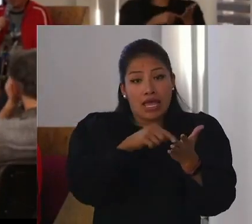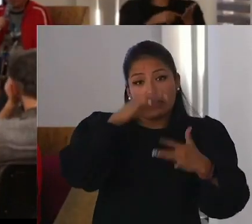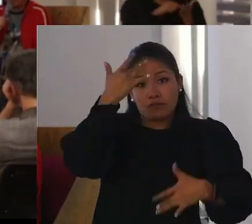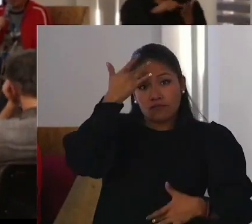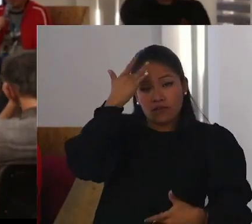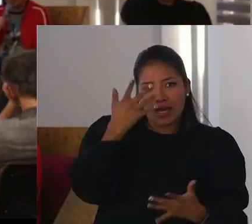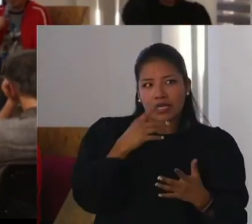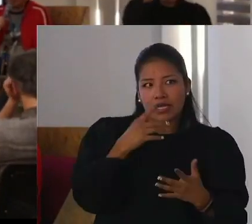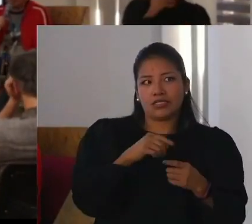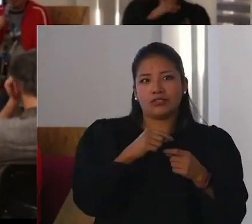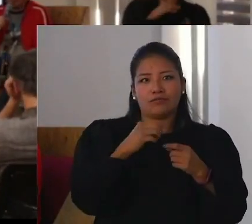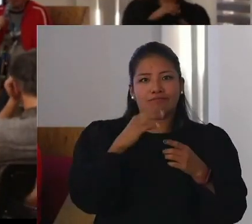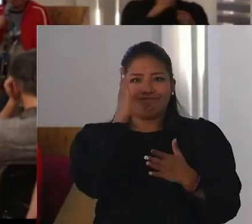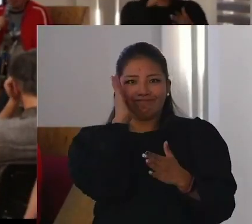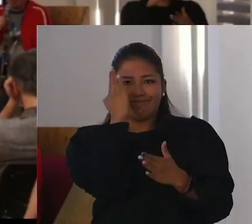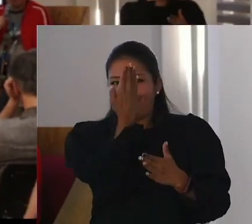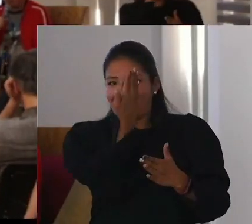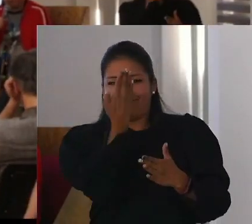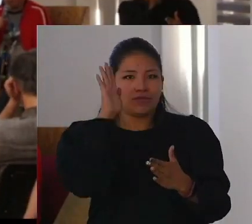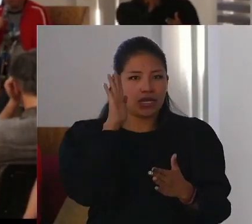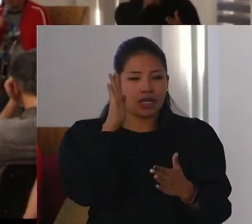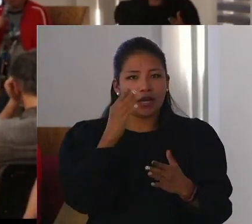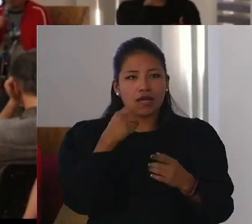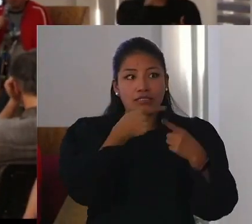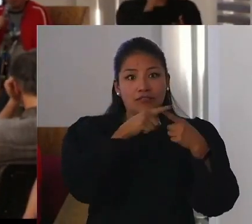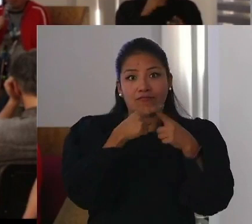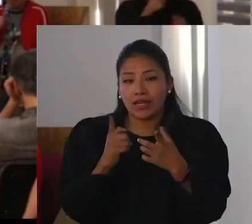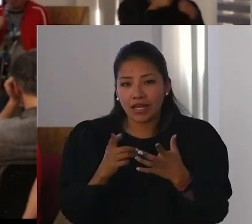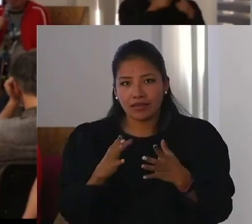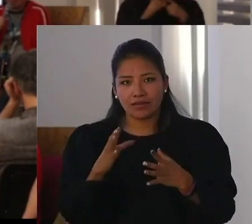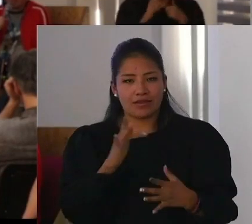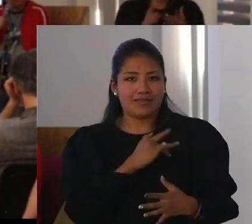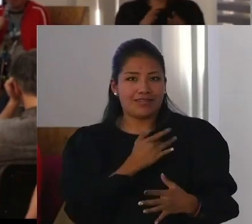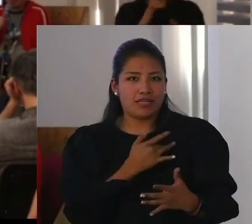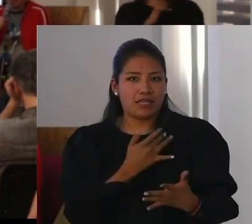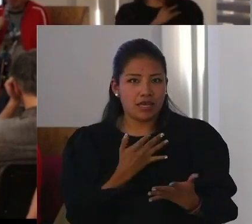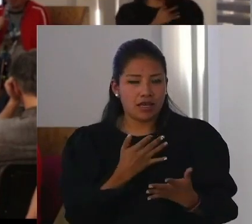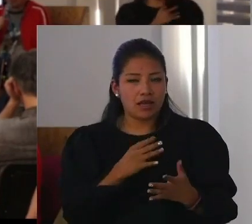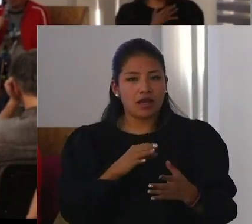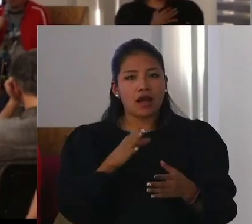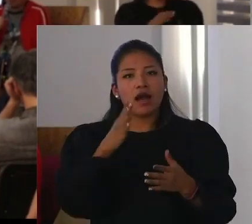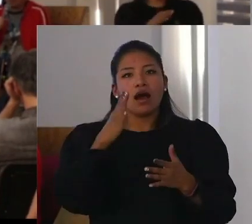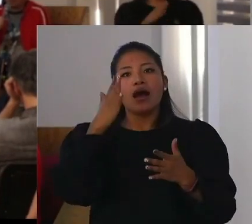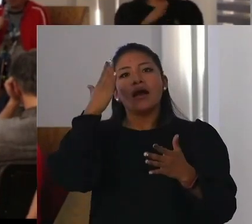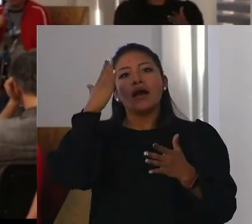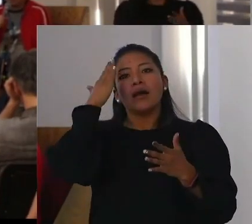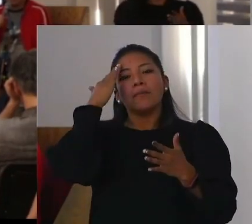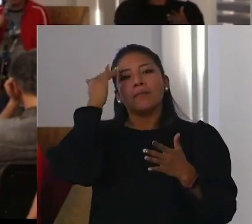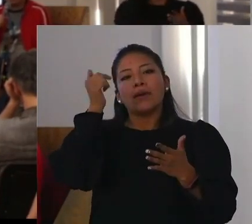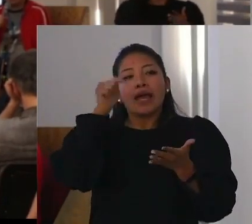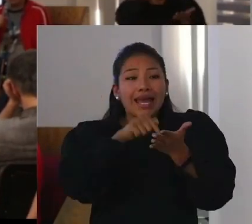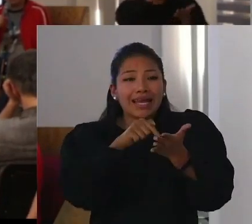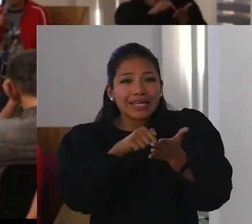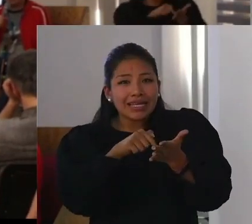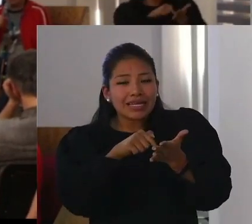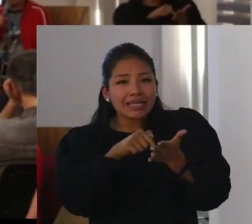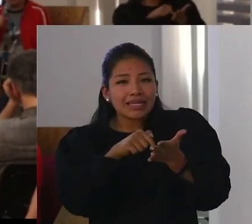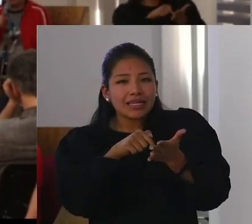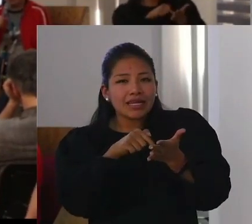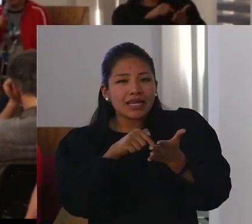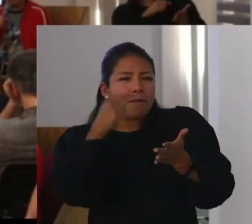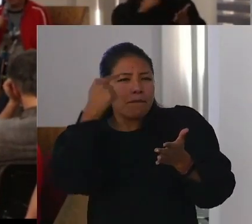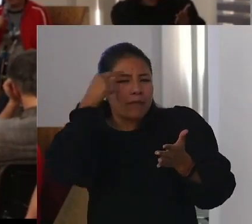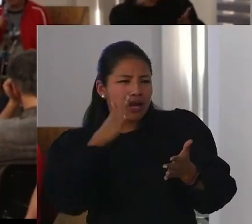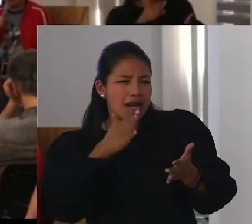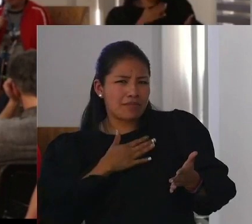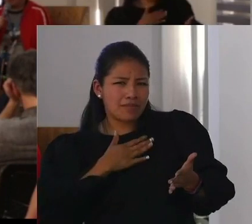síntomas que que otra persona no son casi síntomas un poco exclusivos no Entonces a mí lo que me friega mucho es el